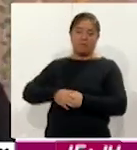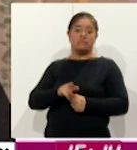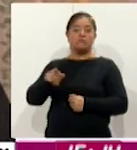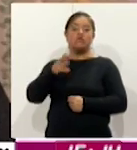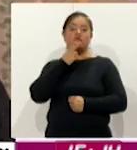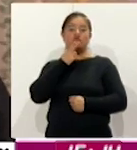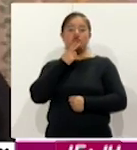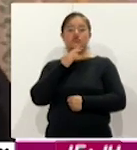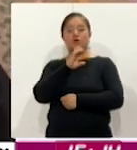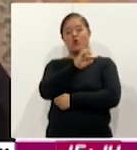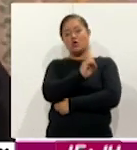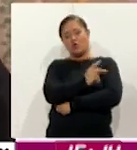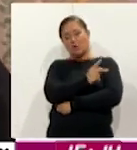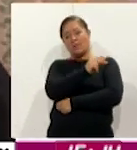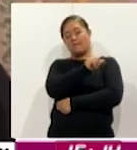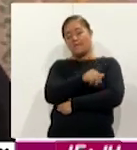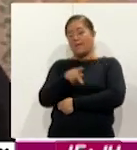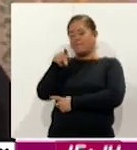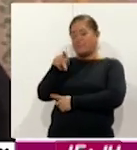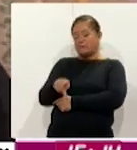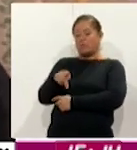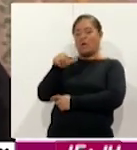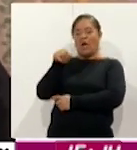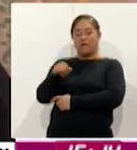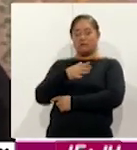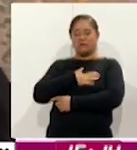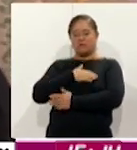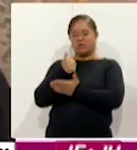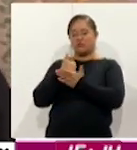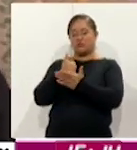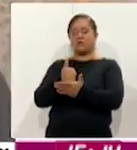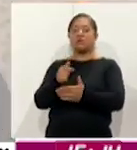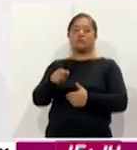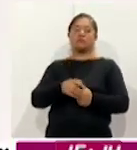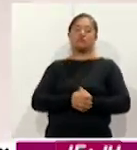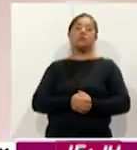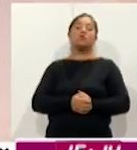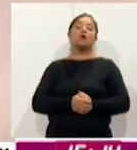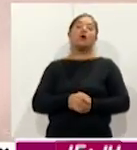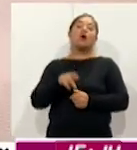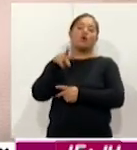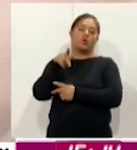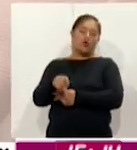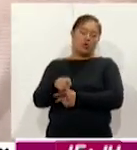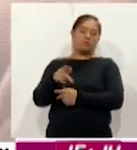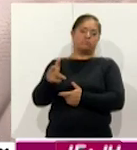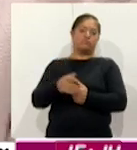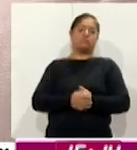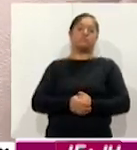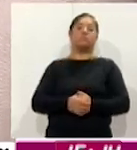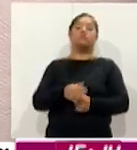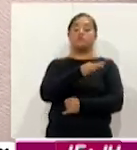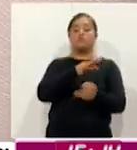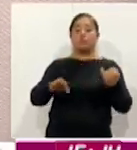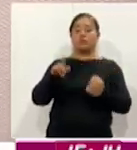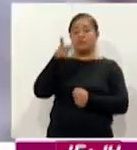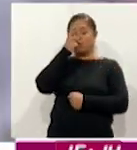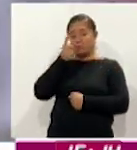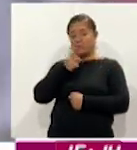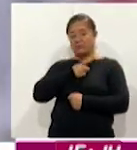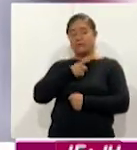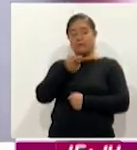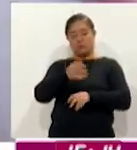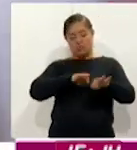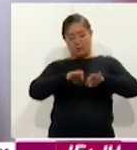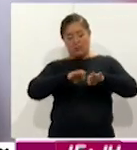utilizar copa menstrual. Con eso nosotros estaremos combatiendo la pobreza menstrual. Finalmente, Vargas Sosa precisó que en un